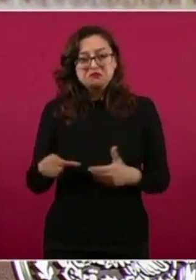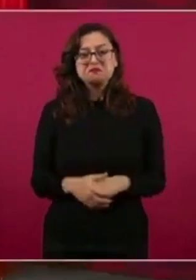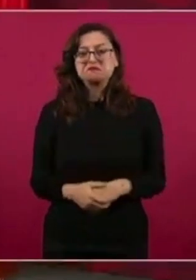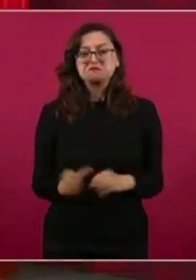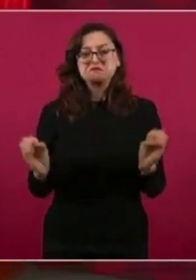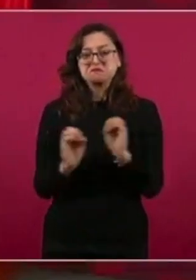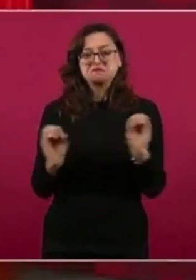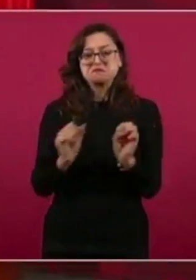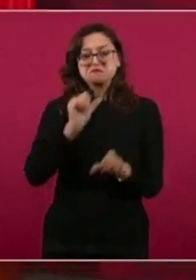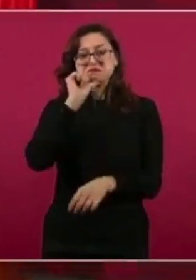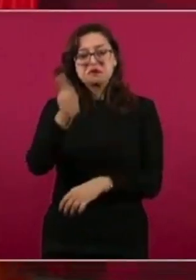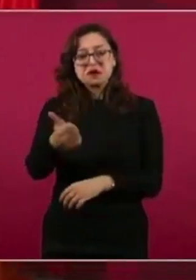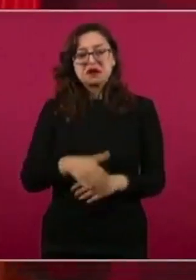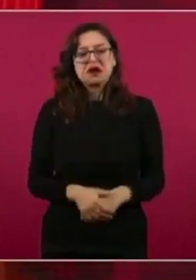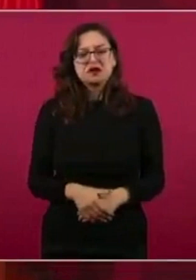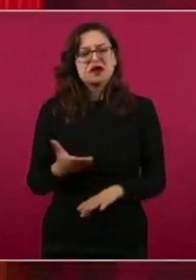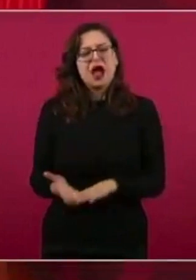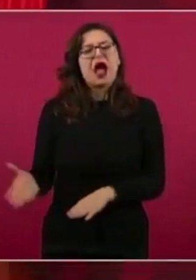¿En qué gobierno?